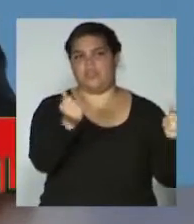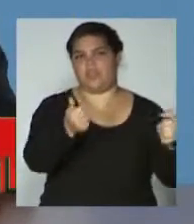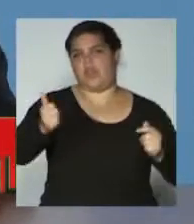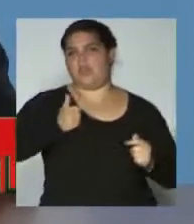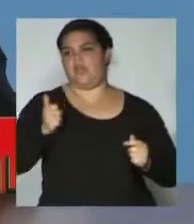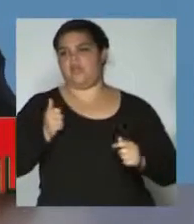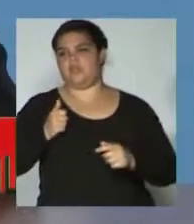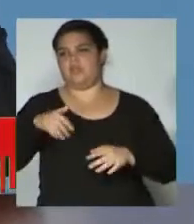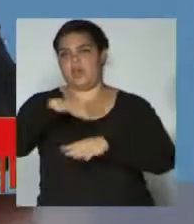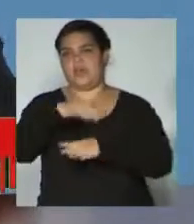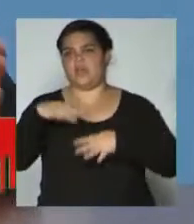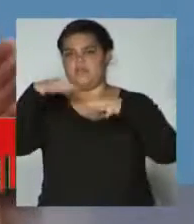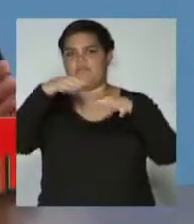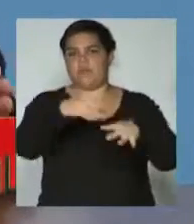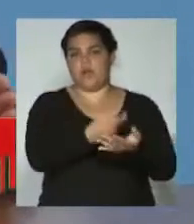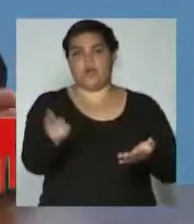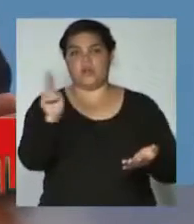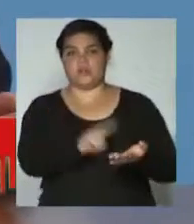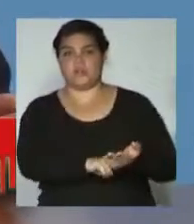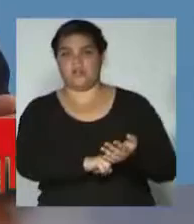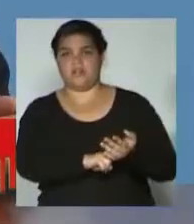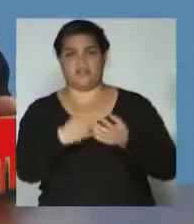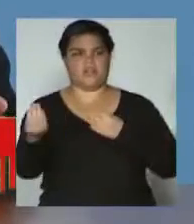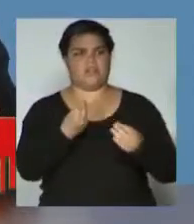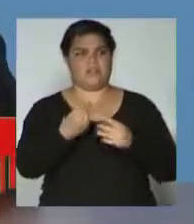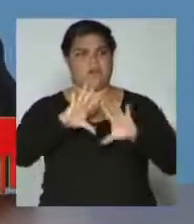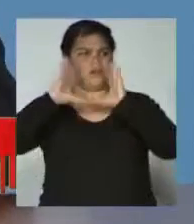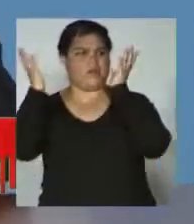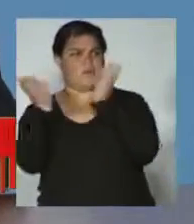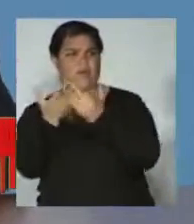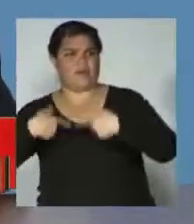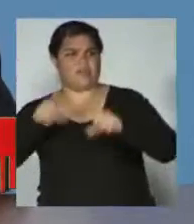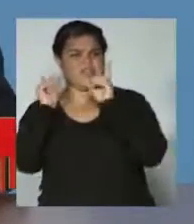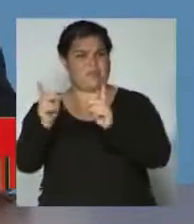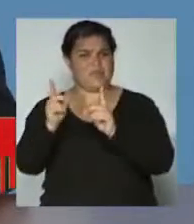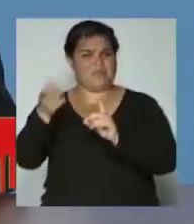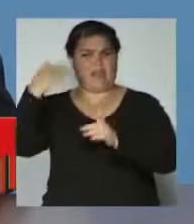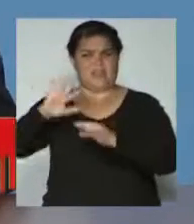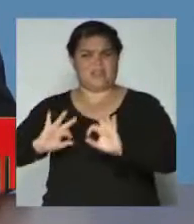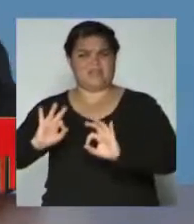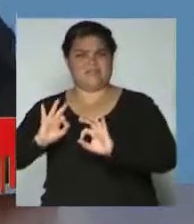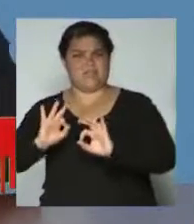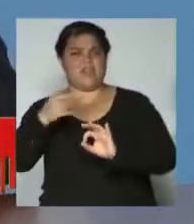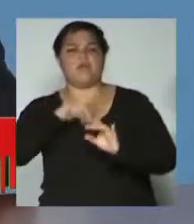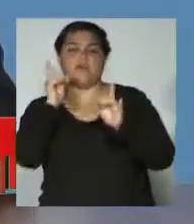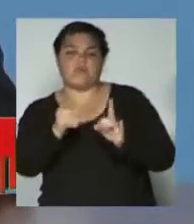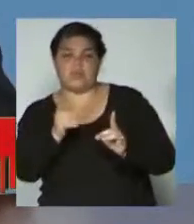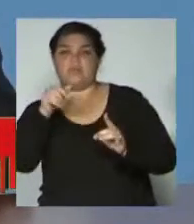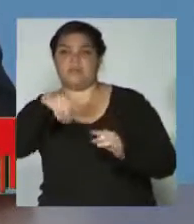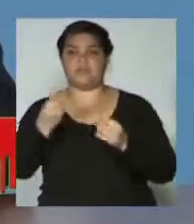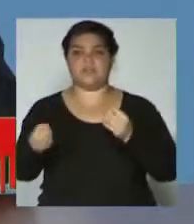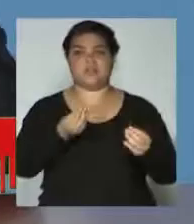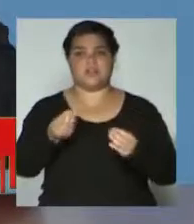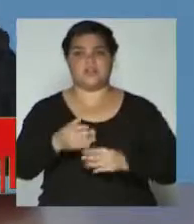calles para... Bueno, cosas que en ningún lugar del mundo han funcionado, y cuando se ponen en valor estas cosas, evidentemente, es porque se